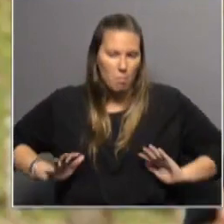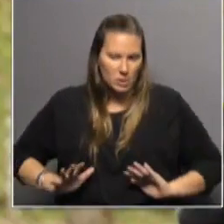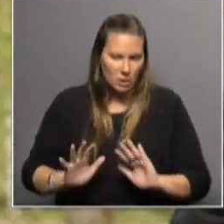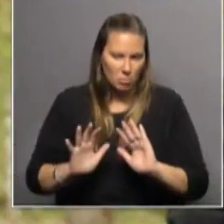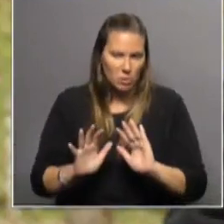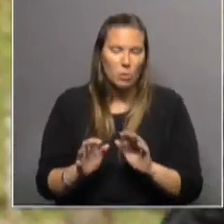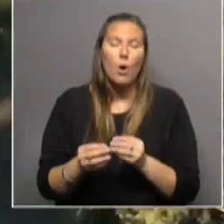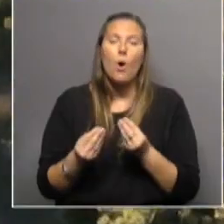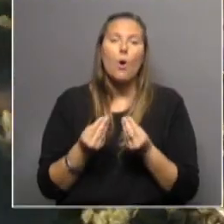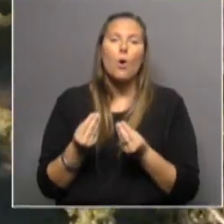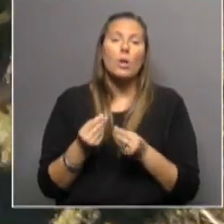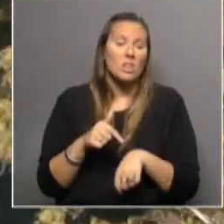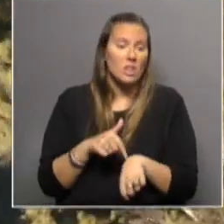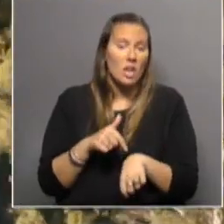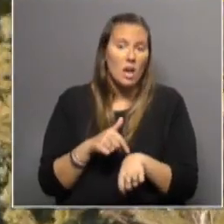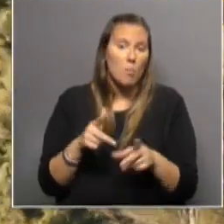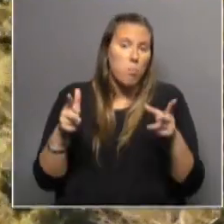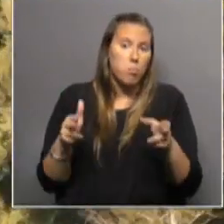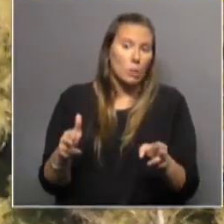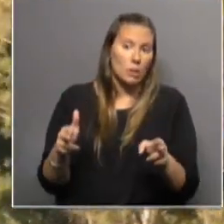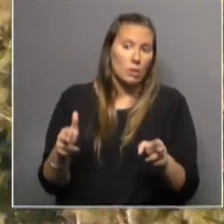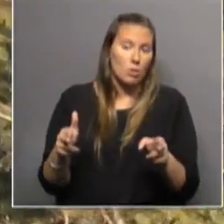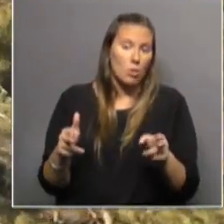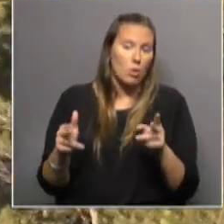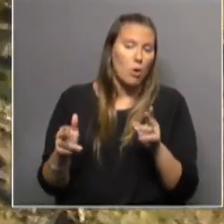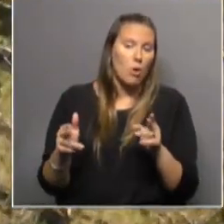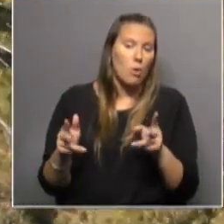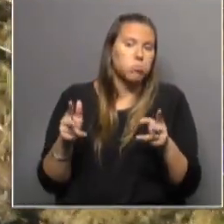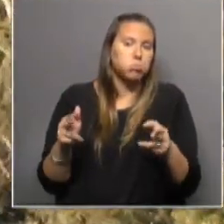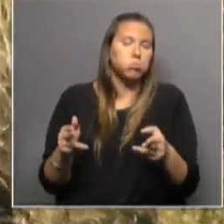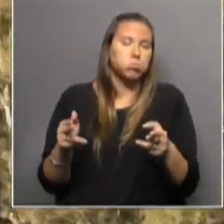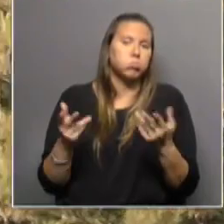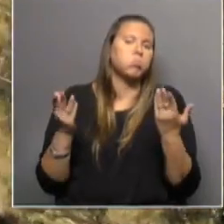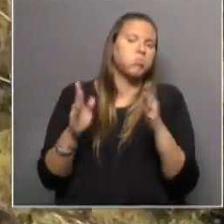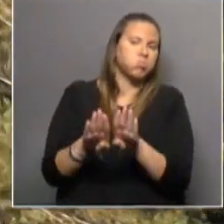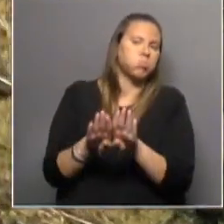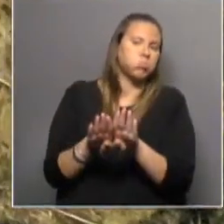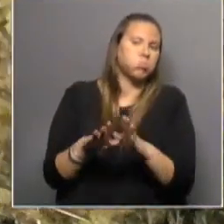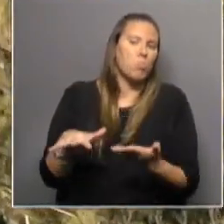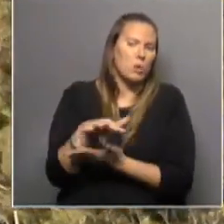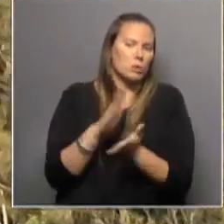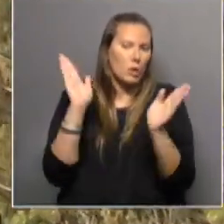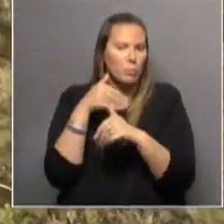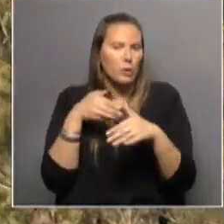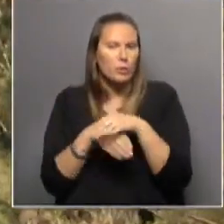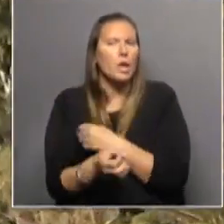¿Cómo fue el tiempo y el periodo en el que el parque permaneció cerrado para el público?